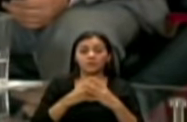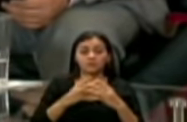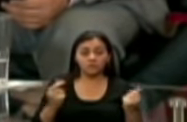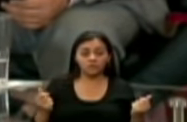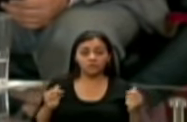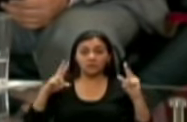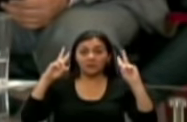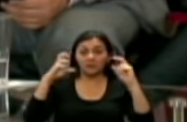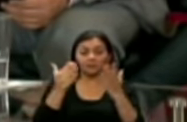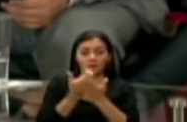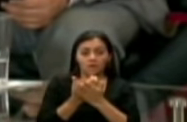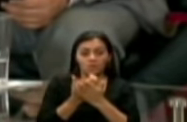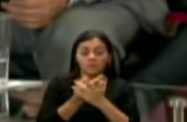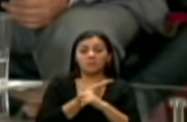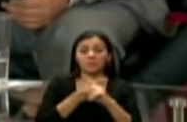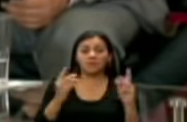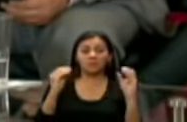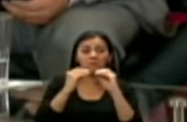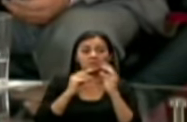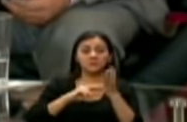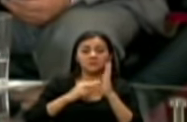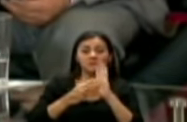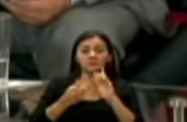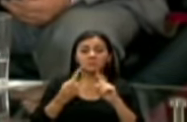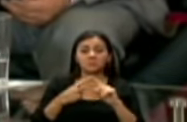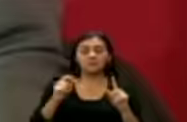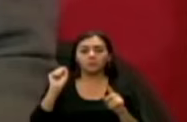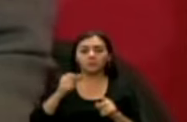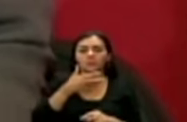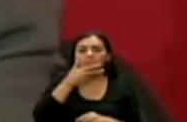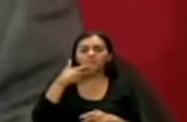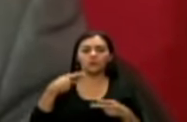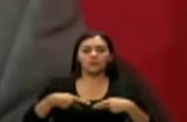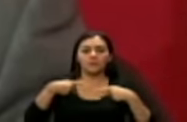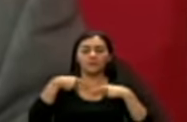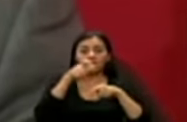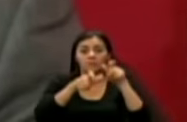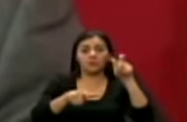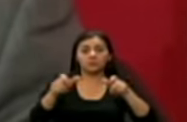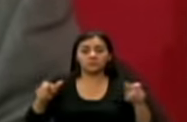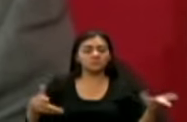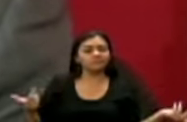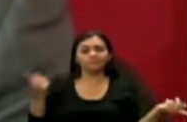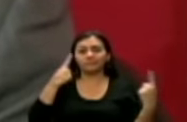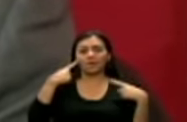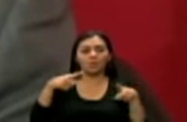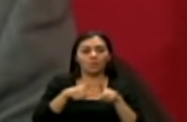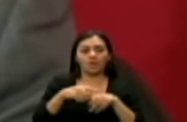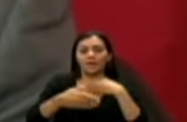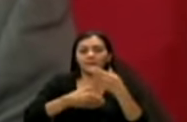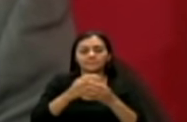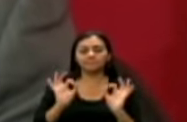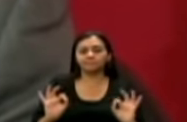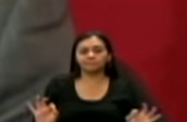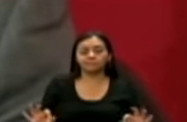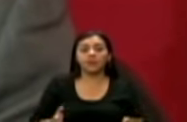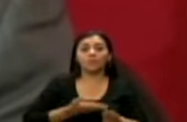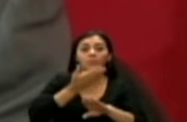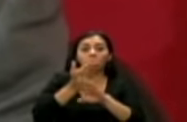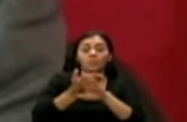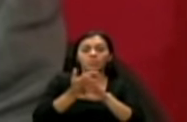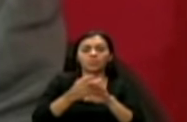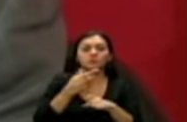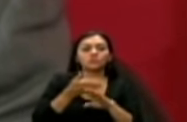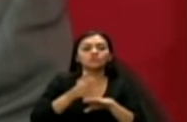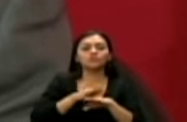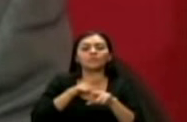no por el economicismo, pero por lo que significa para mejorar la vida de la gente, no se va a tener consensos para avanzar. Cuando plantea el tema de la